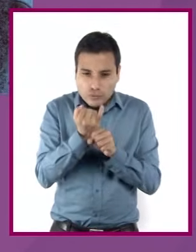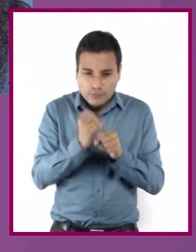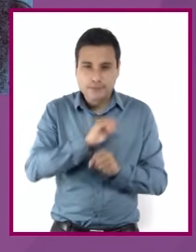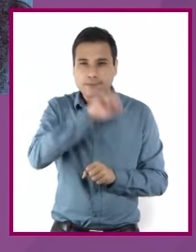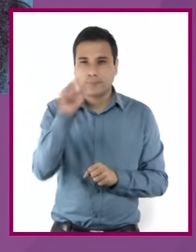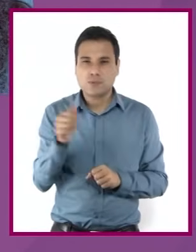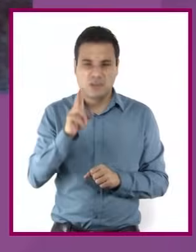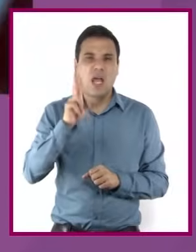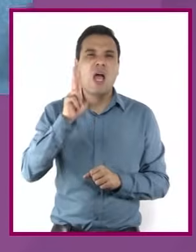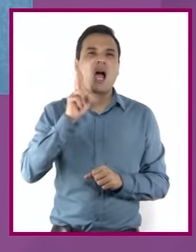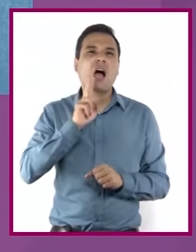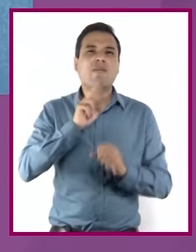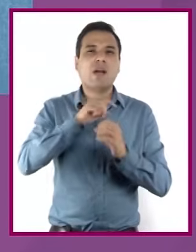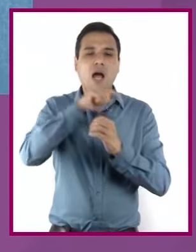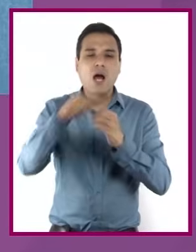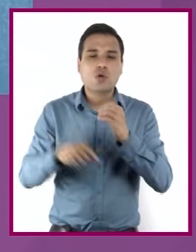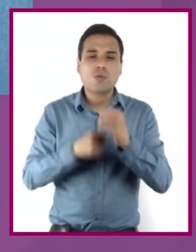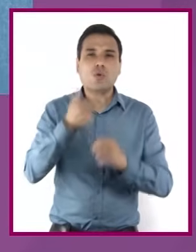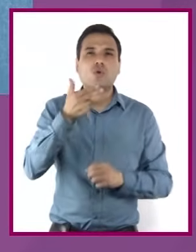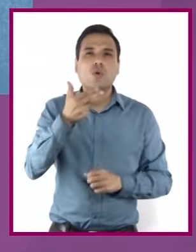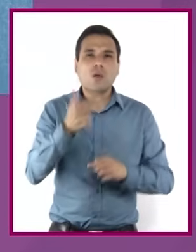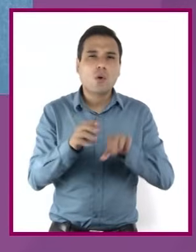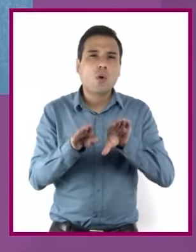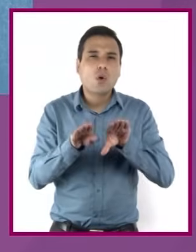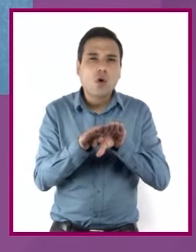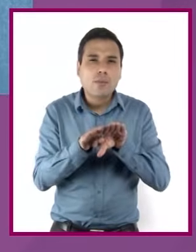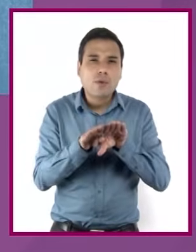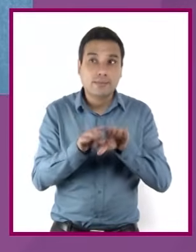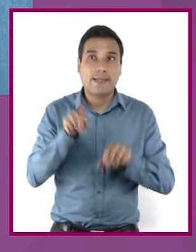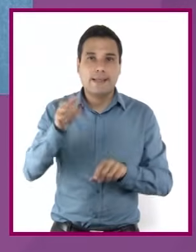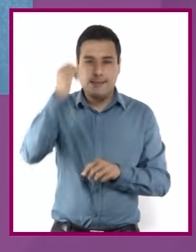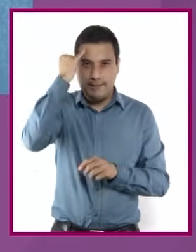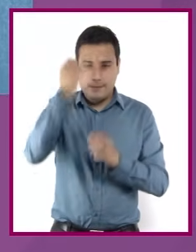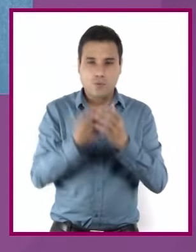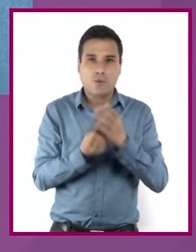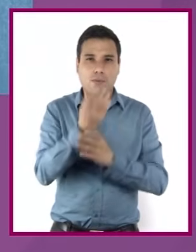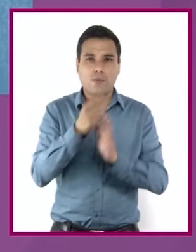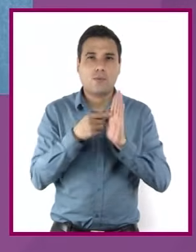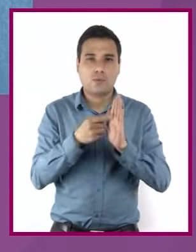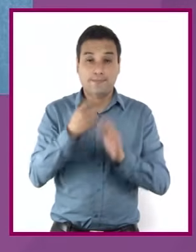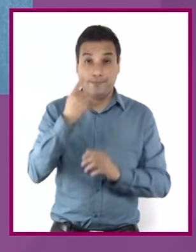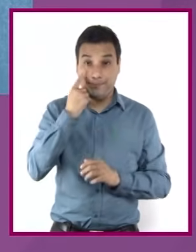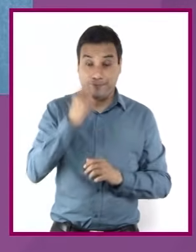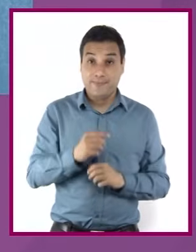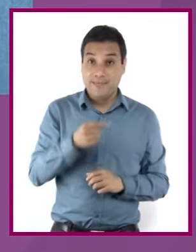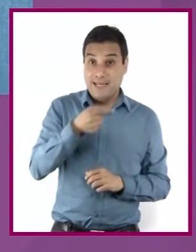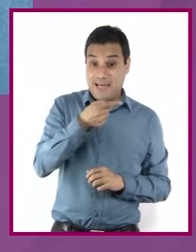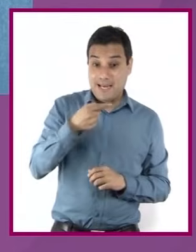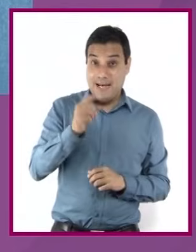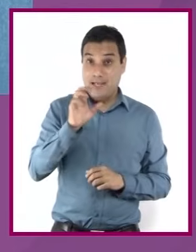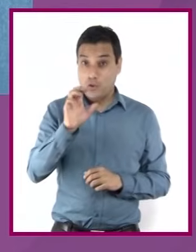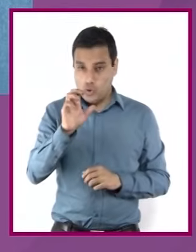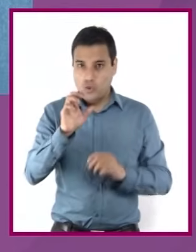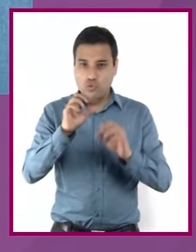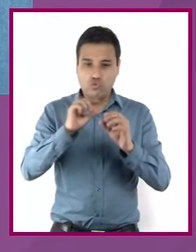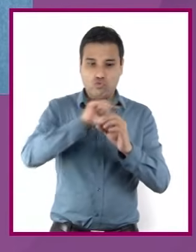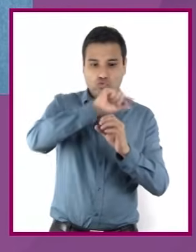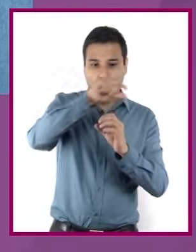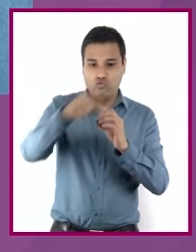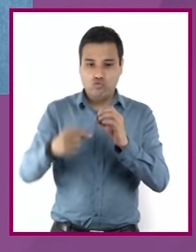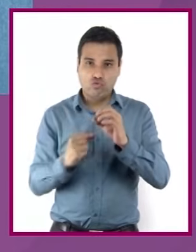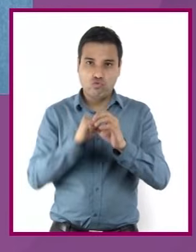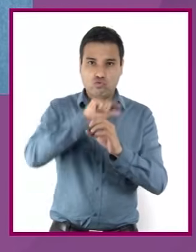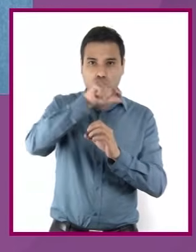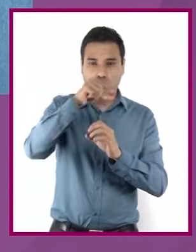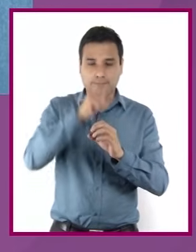un átomo de hidrógeno y propuso su modelo atómico, en el cual el electrón giraba en órbitas circulares concéntricas alrededor del